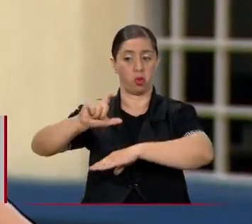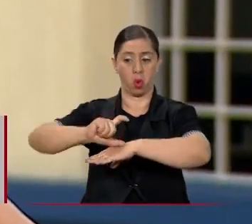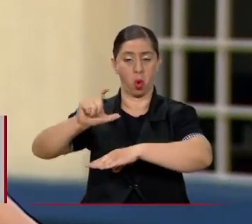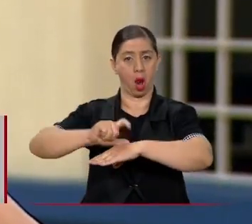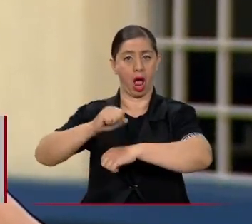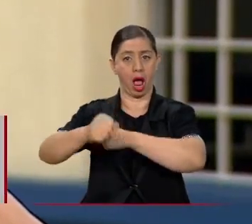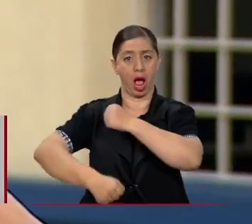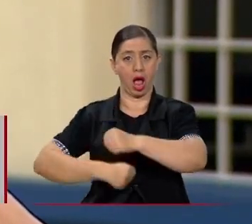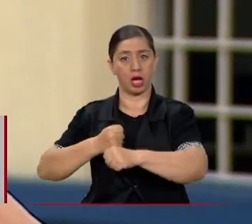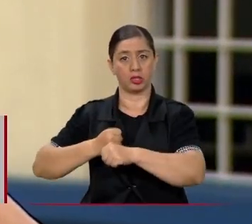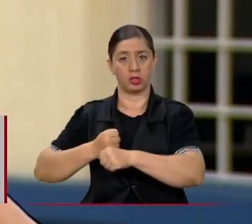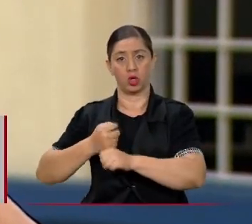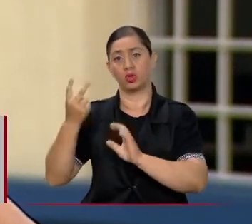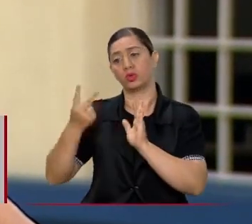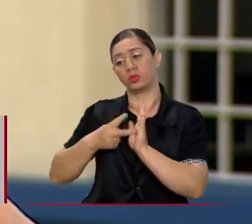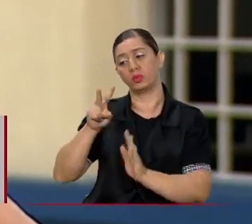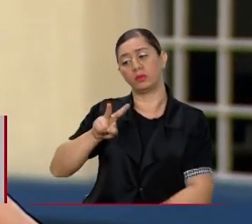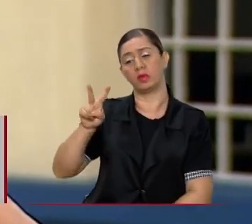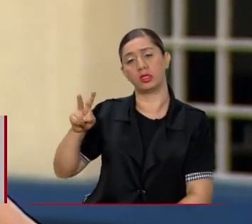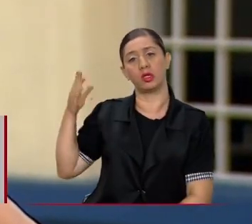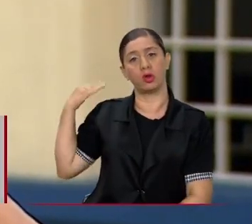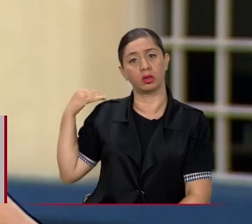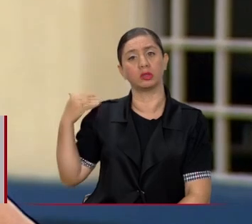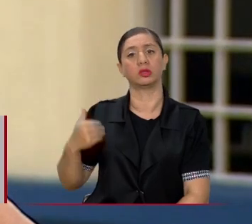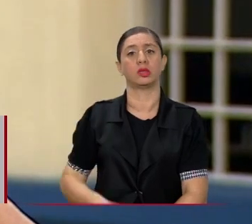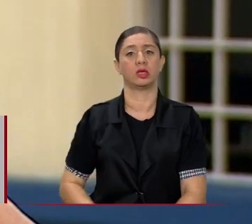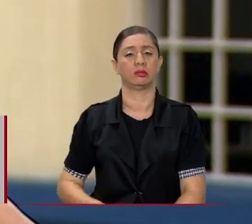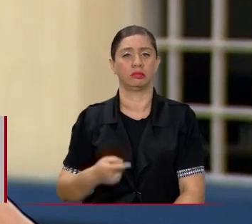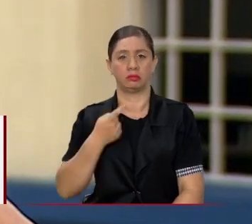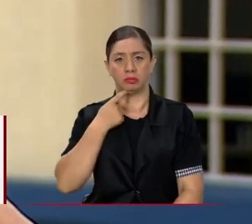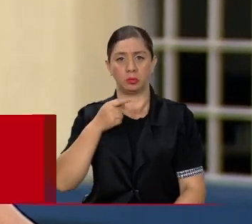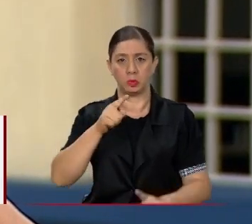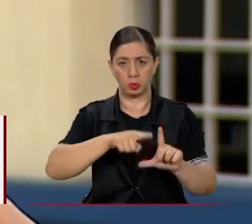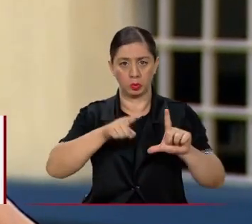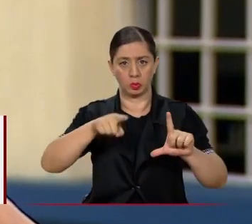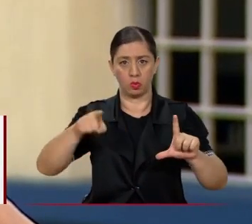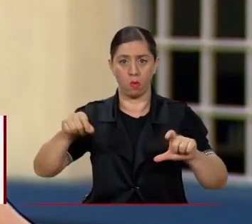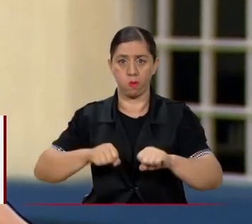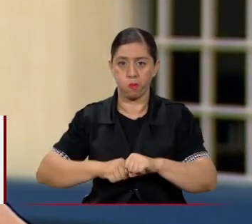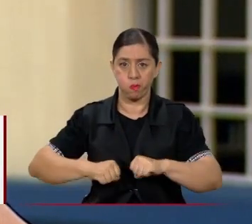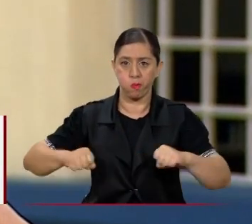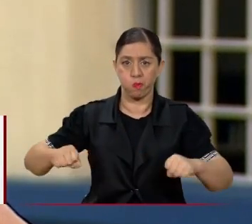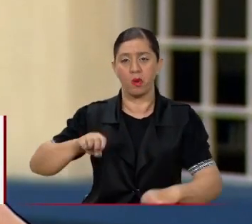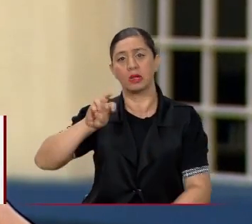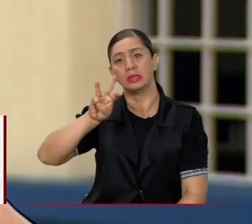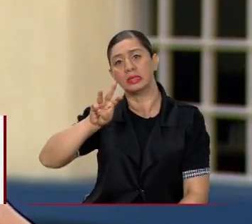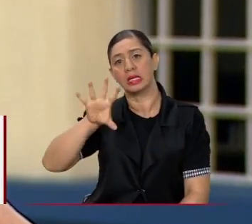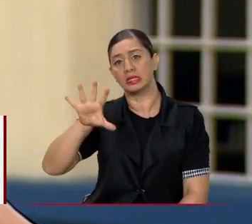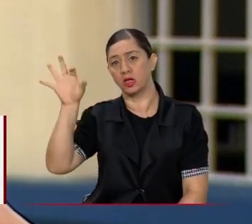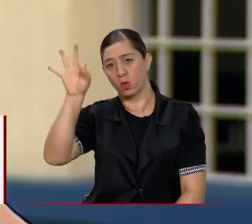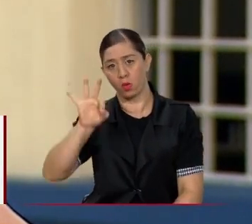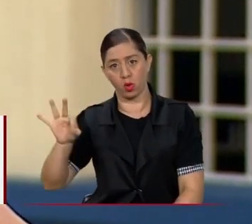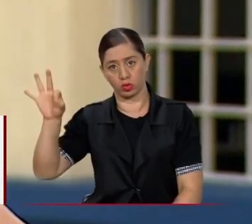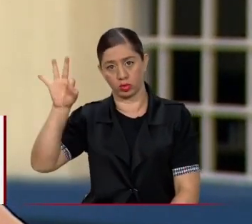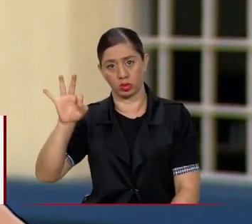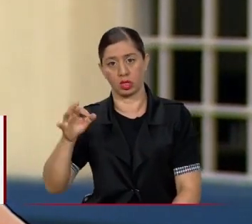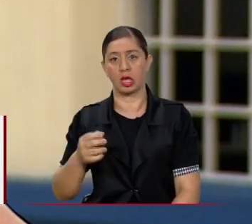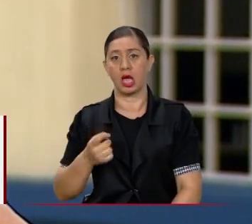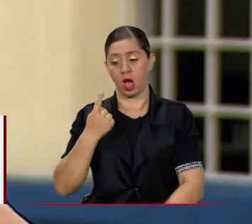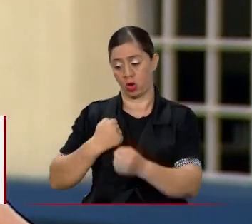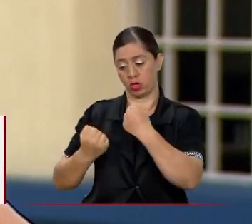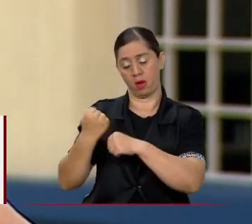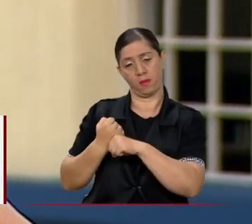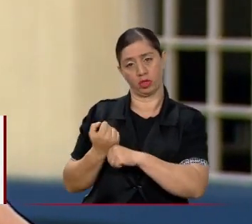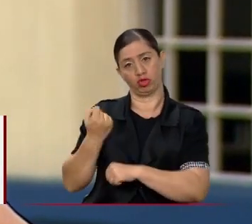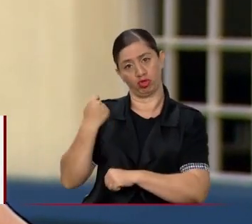el año antepasado, 2022, tenemos un índice de exceso de peso en escolares del 35%, y para el año pasado, que es el